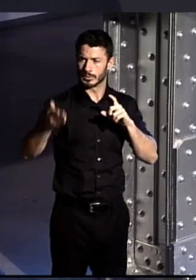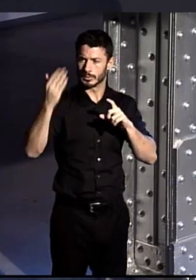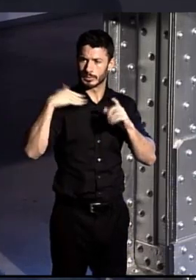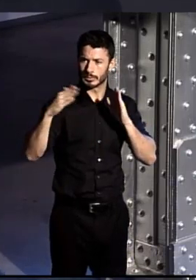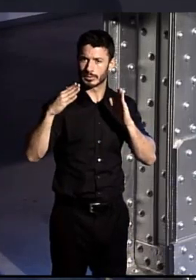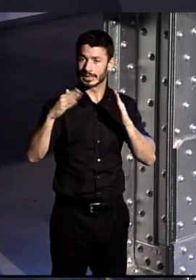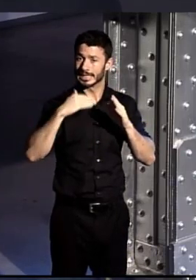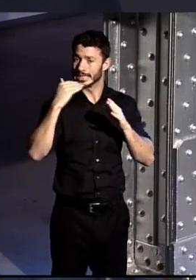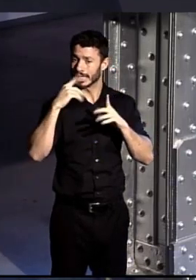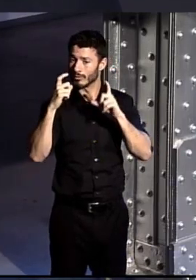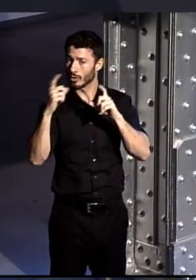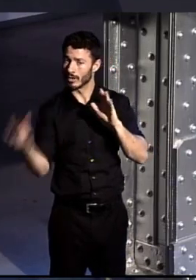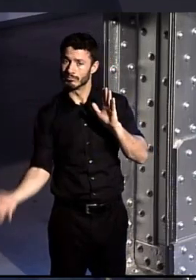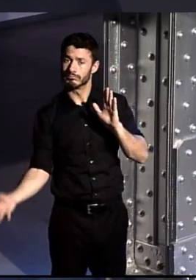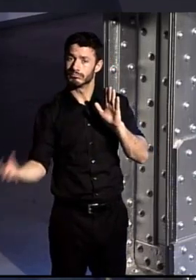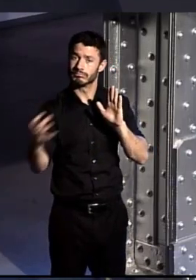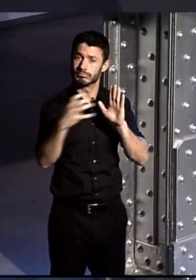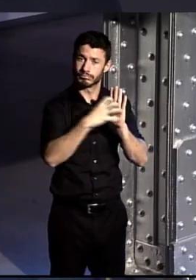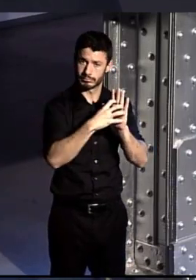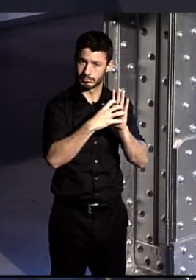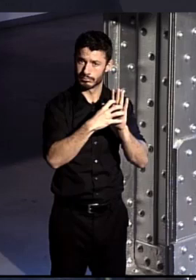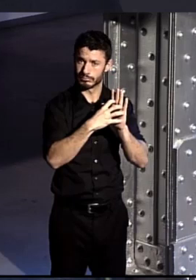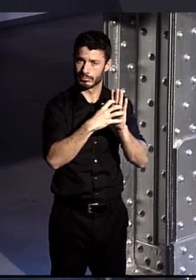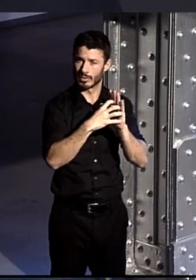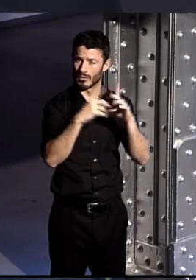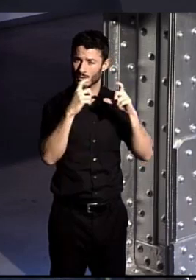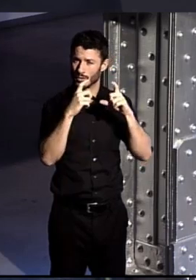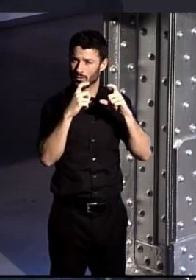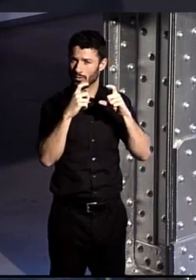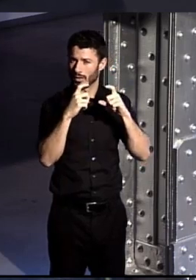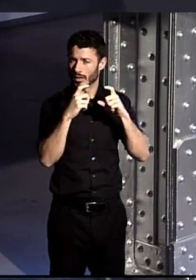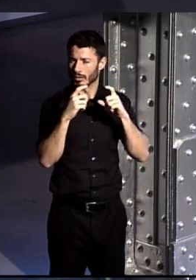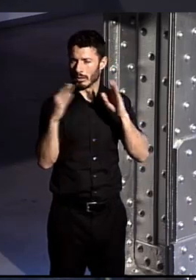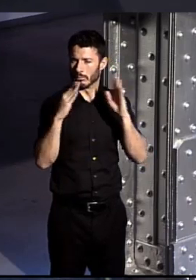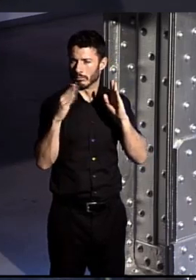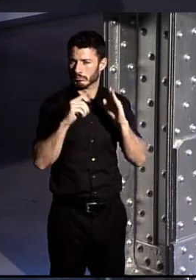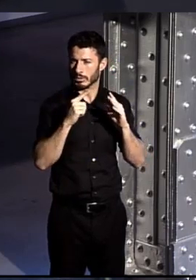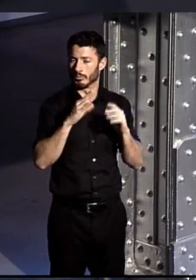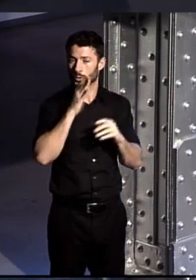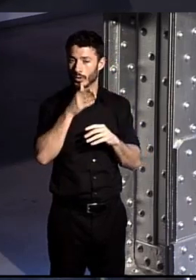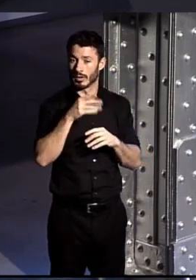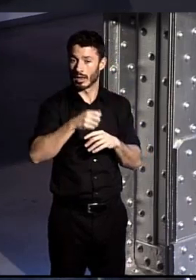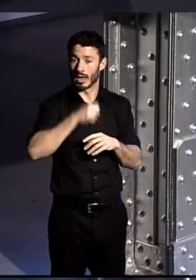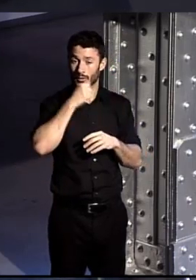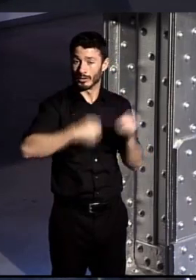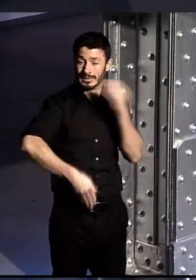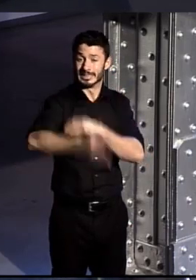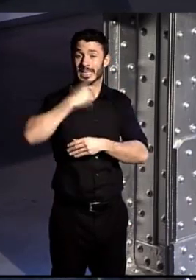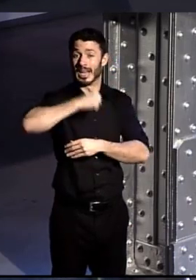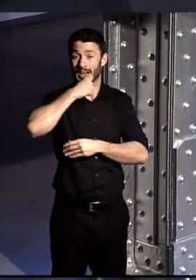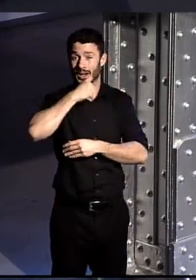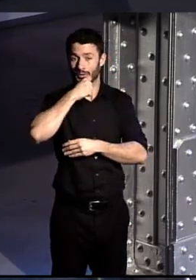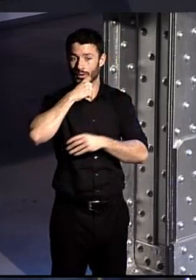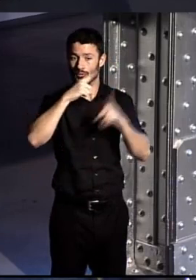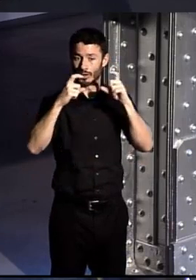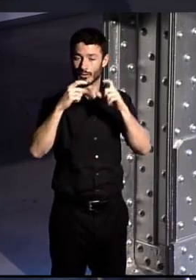punto de incorporar una fotografía suya de muy primera época, porque mi bisabuelo fue fotógrafo más